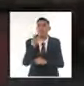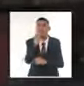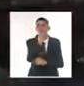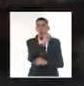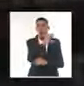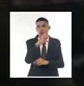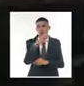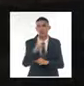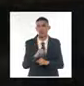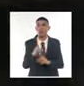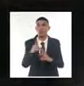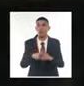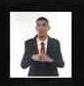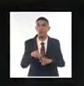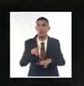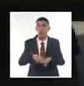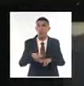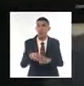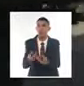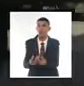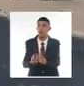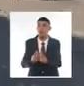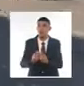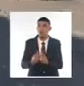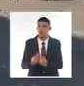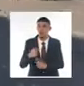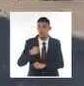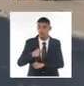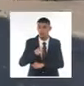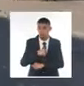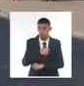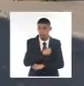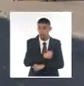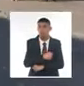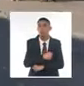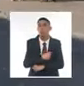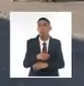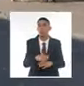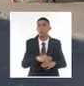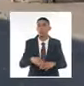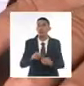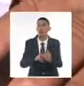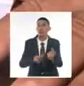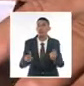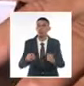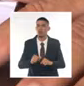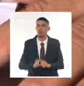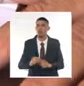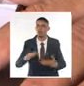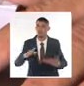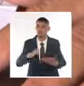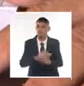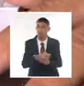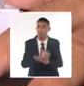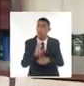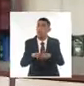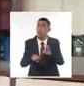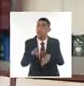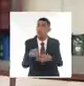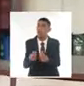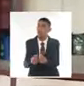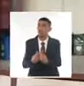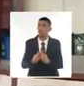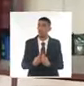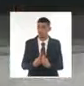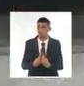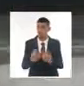en el puerto de La Habana se recibe por cabotaje un traslado desde otros territorios. El completamiento dependerá de la entrega de las industrias